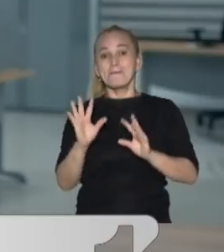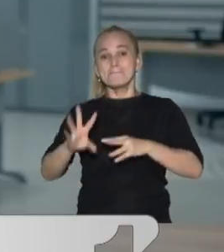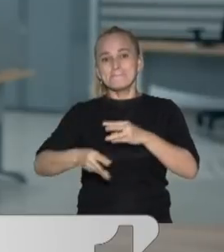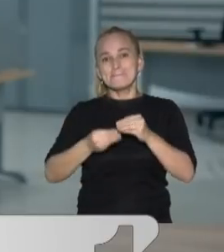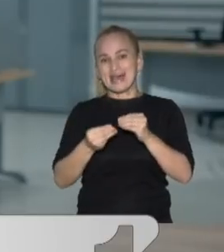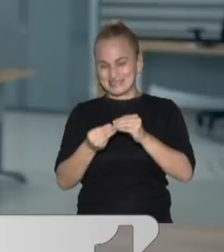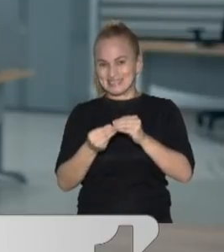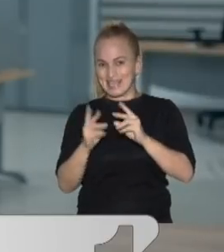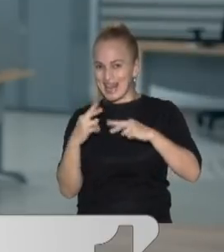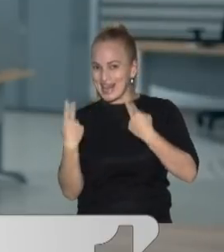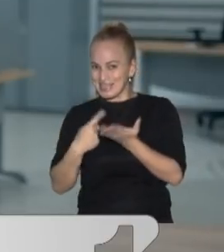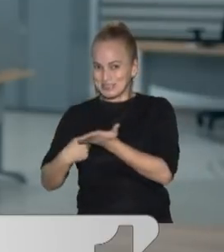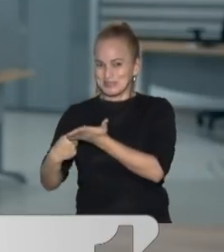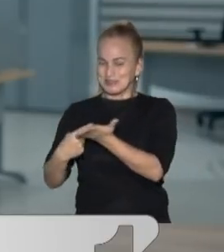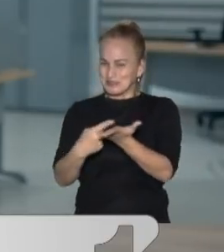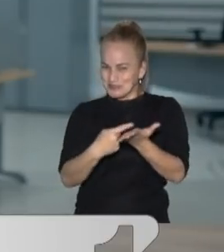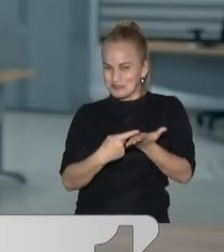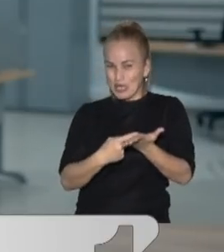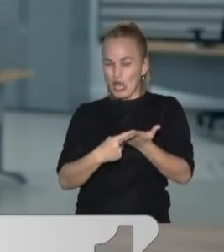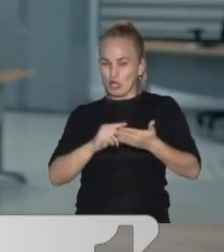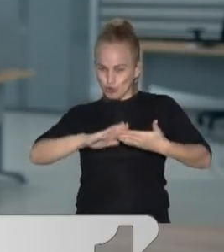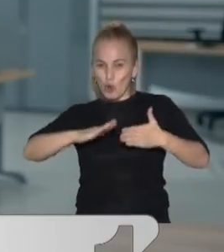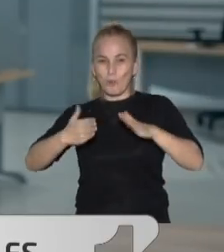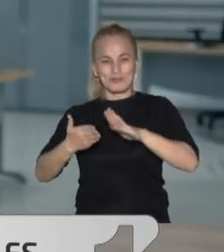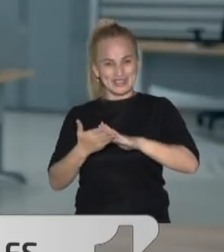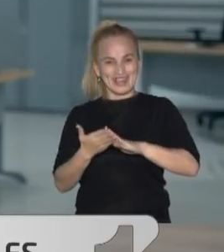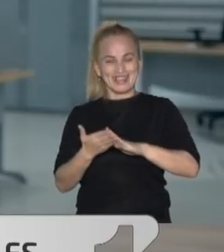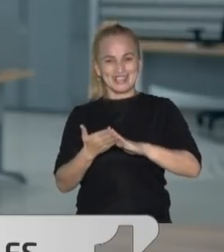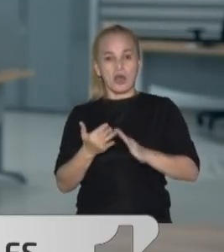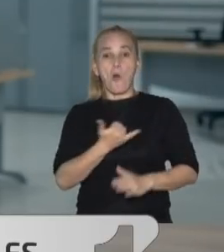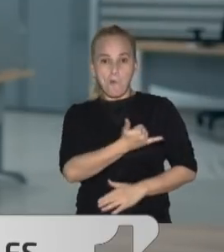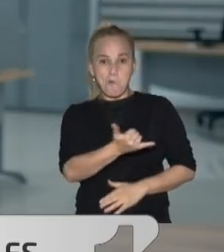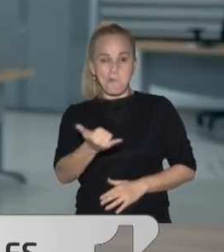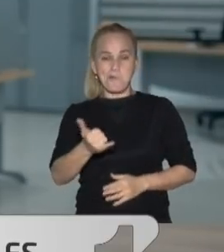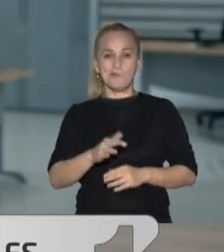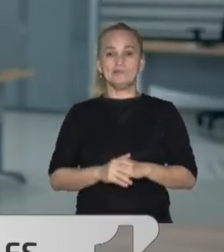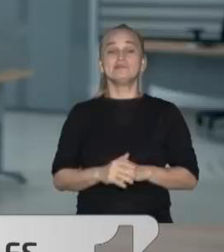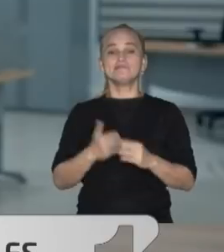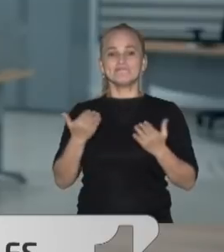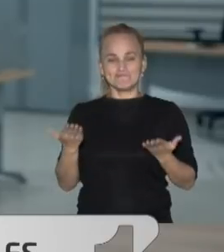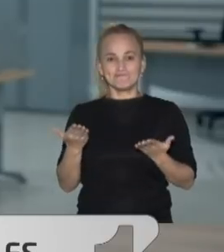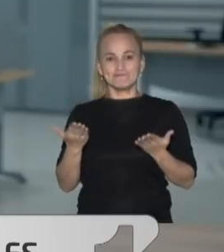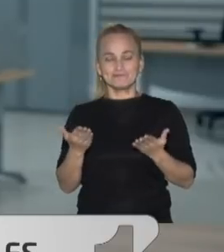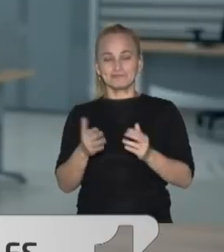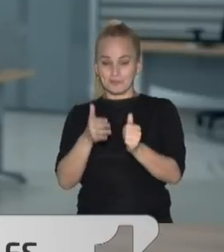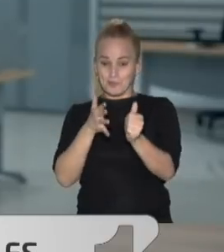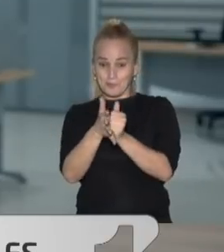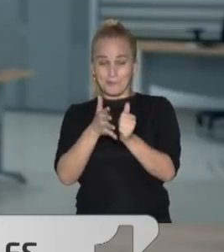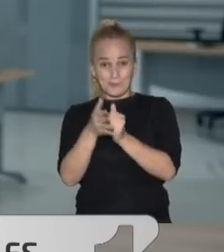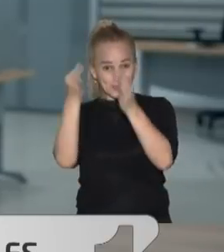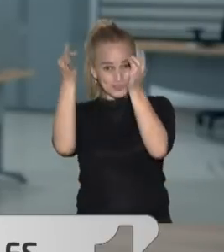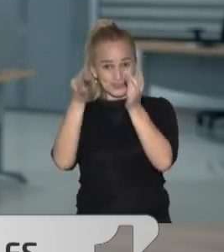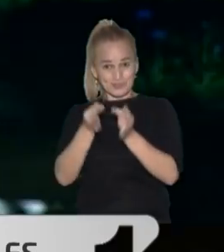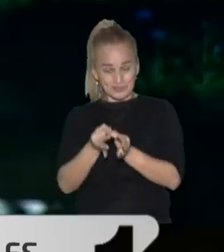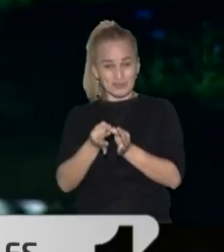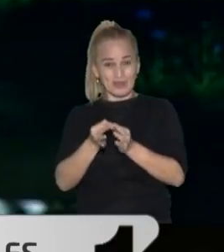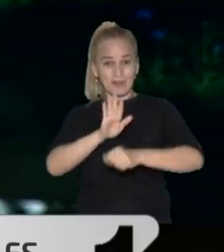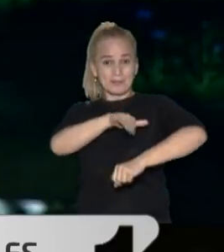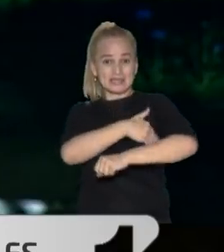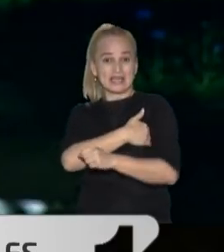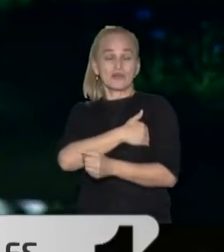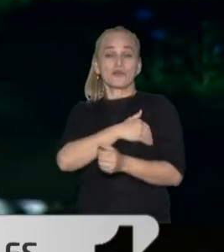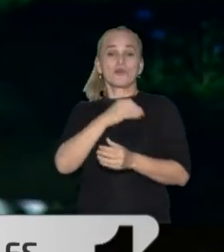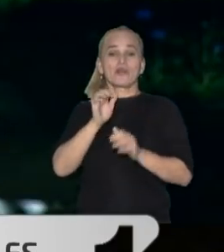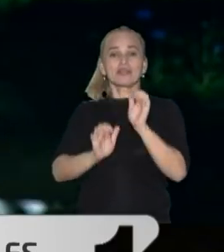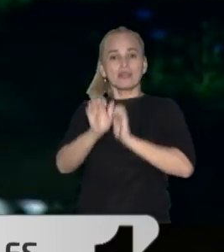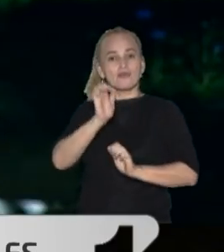y trabajo conjunto que se hace con diferentes comunidades en esa región. Mientras entregaba un balance, el jefe de la cartera de defensa afirmó